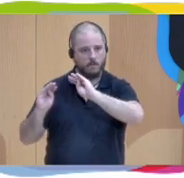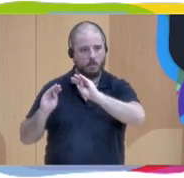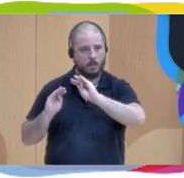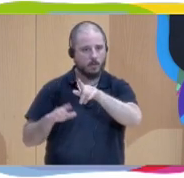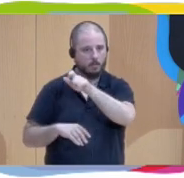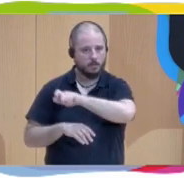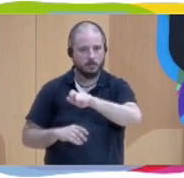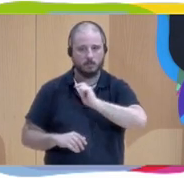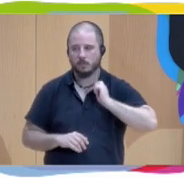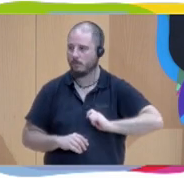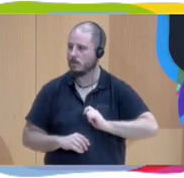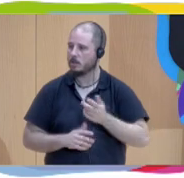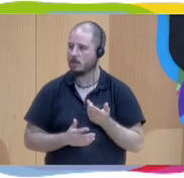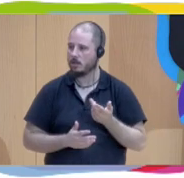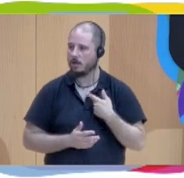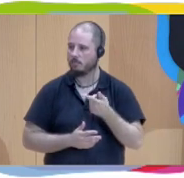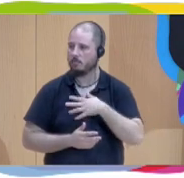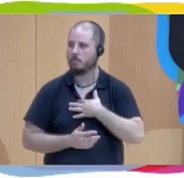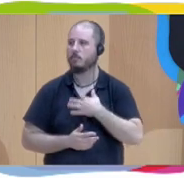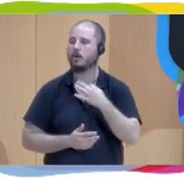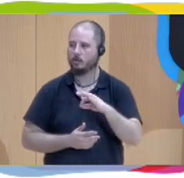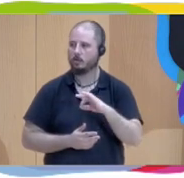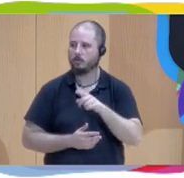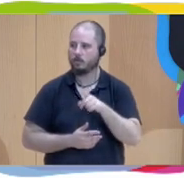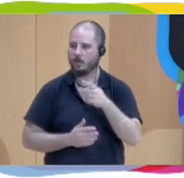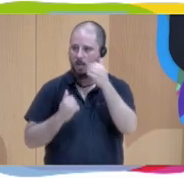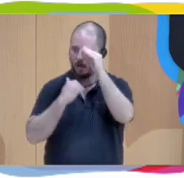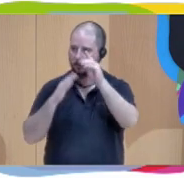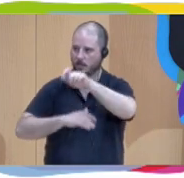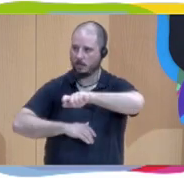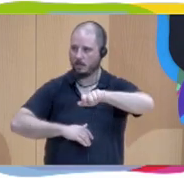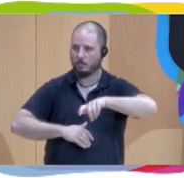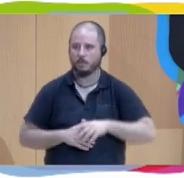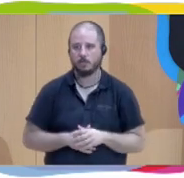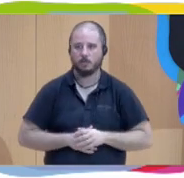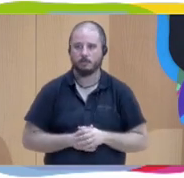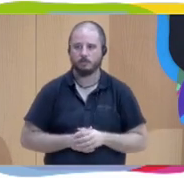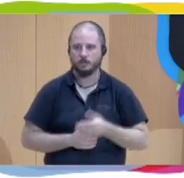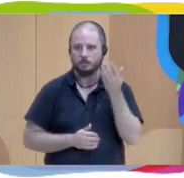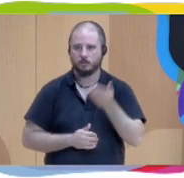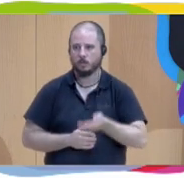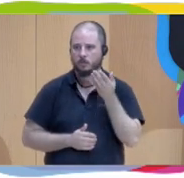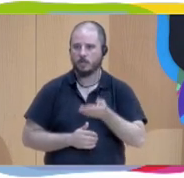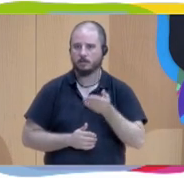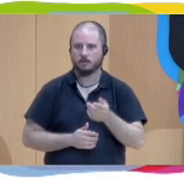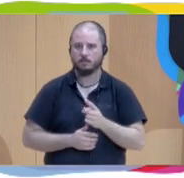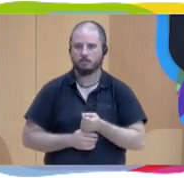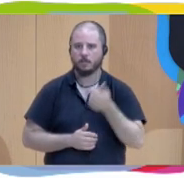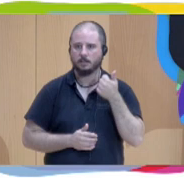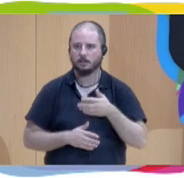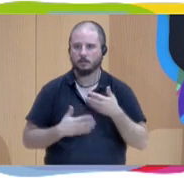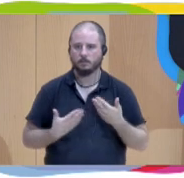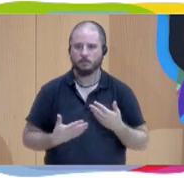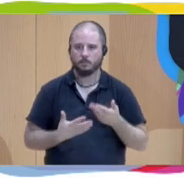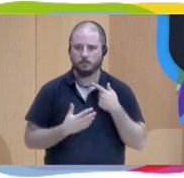profesionales y las posibilidades que tenemos de mejorar la atención a las personas, pero lo que me parece más importante de elaboración también que nos podíais trasladar